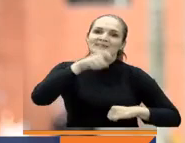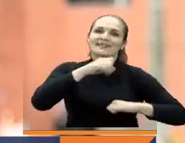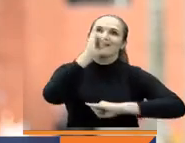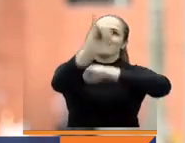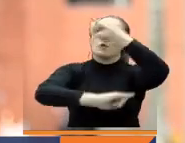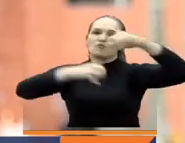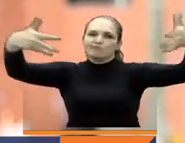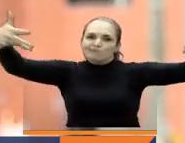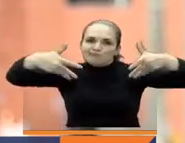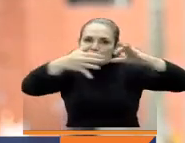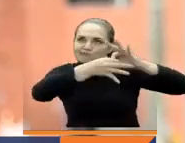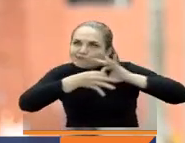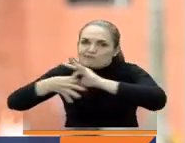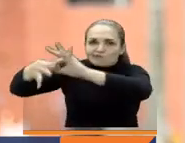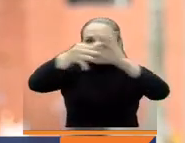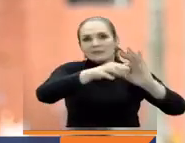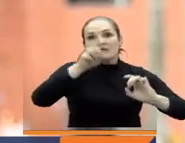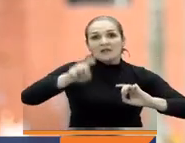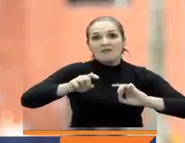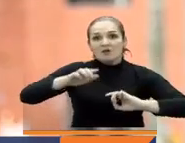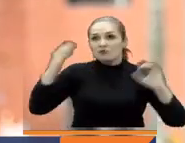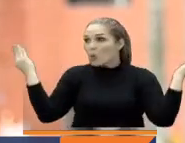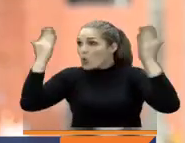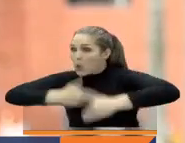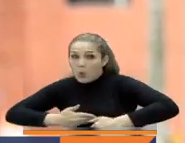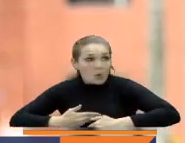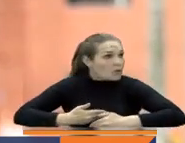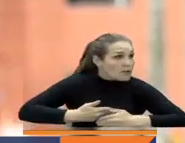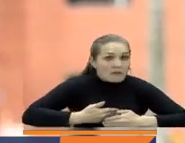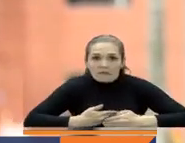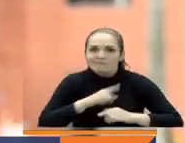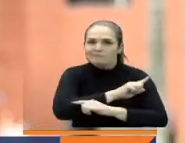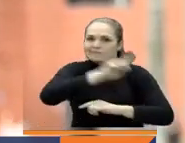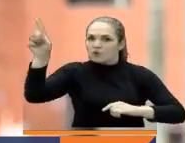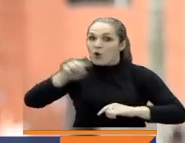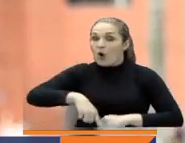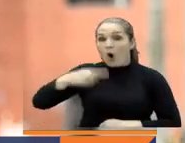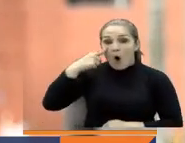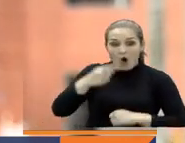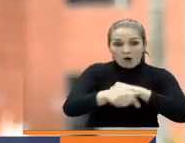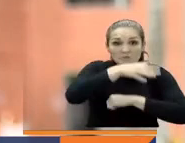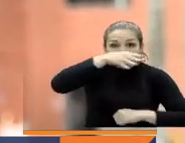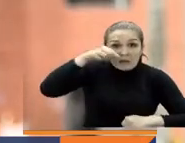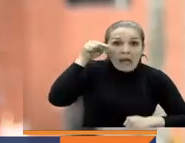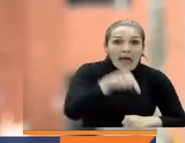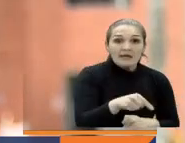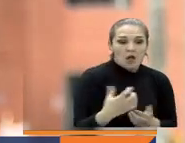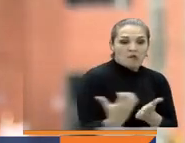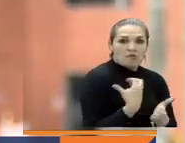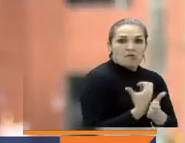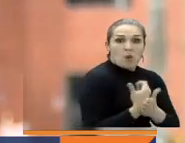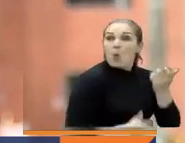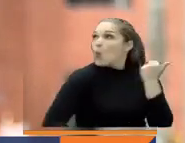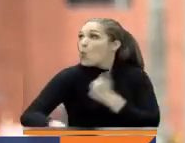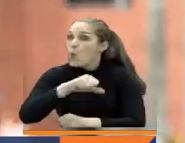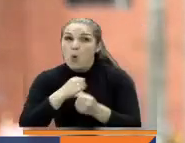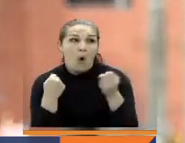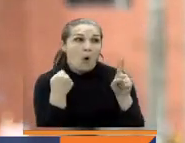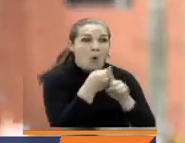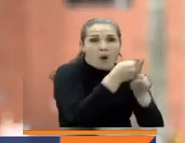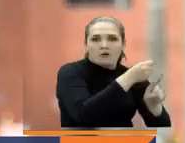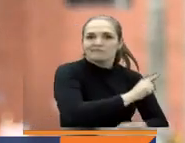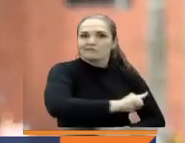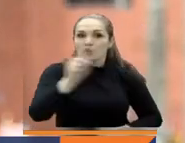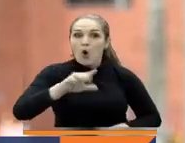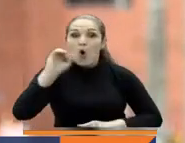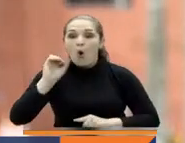el terrorismo se luche contra las dos fuentes de financiación, que son el narcotráfico y la minería ilegal, y por eso piden acciones concretas en este